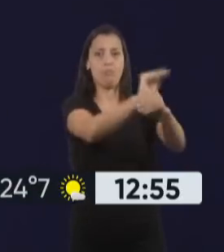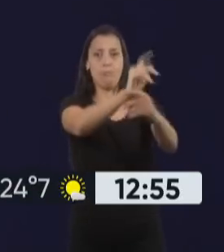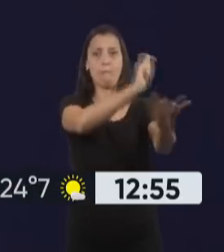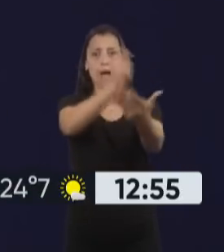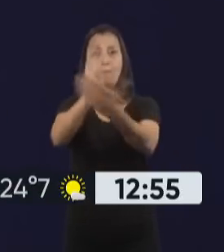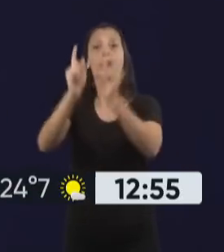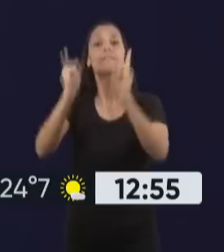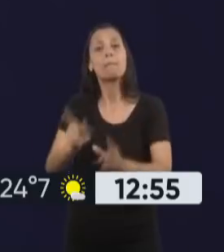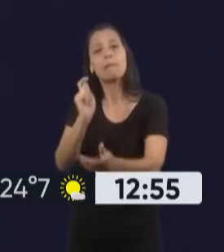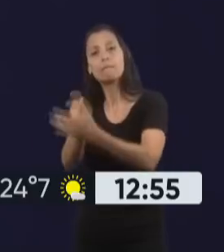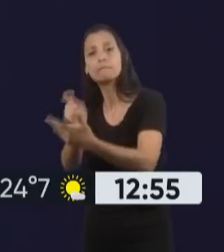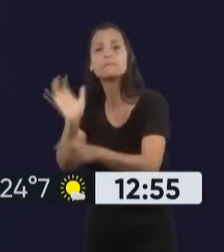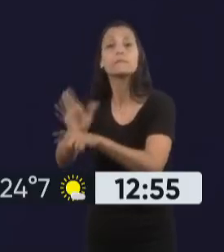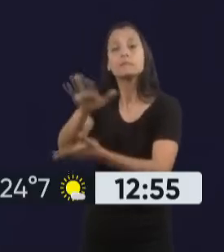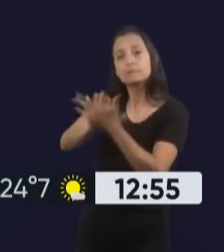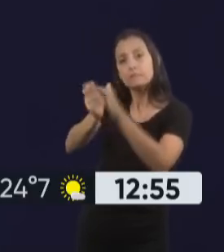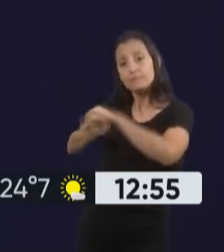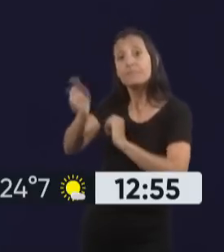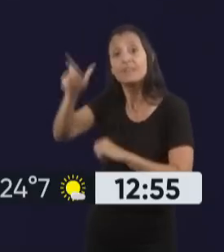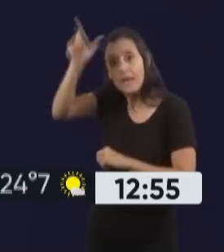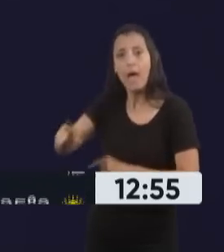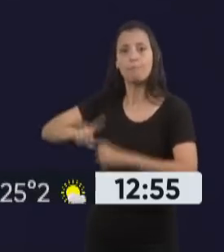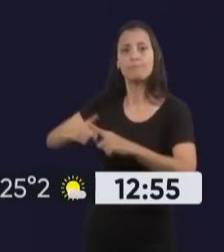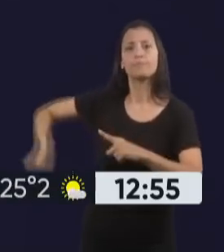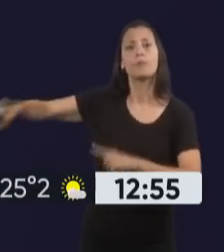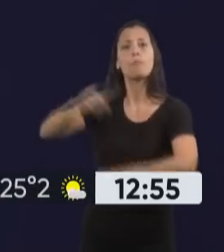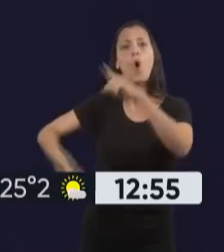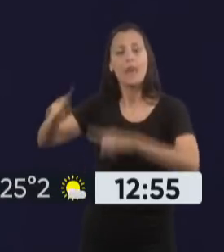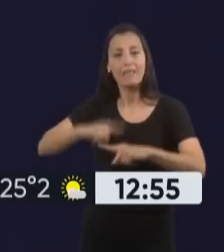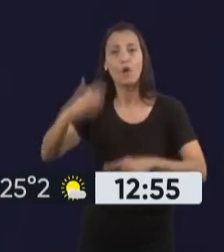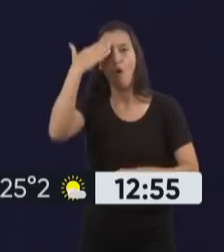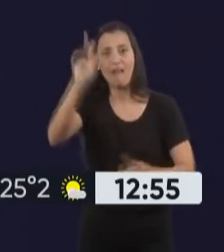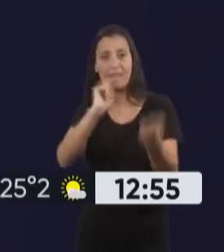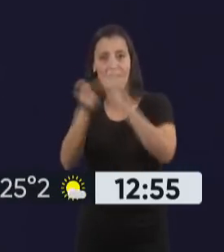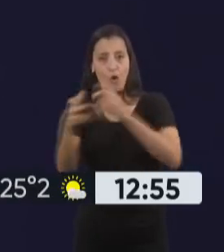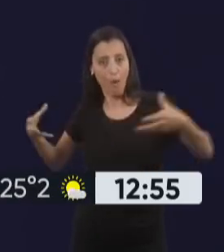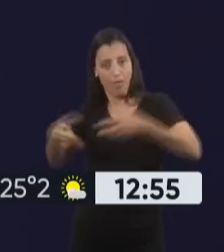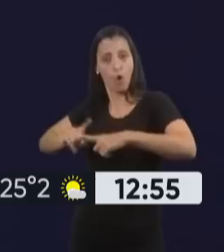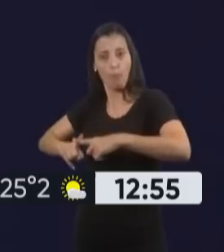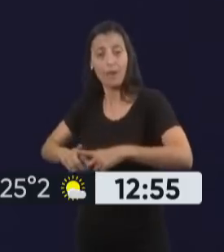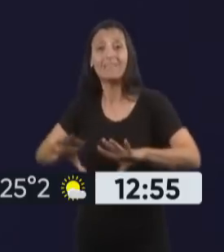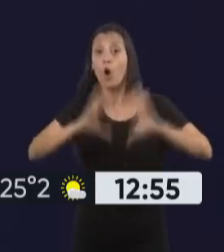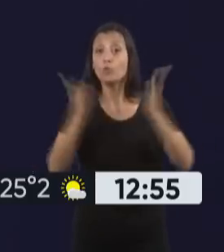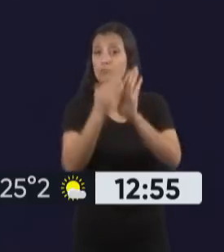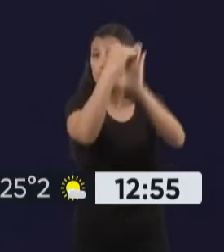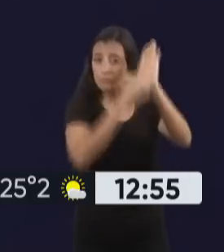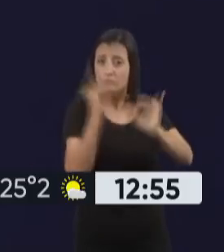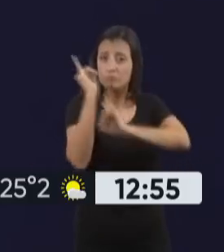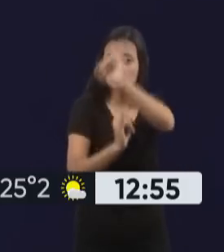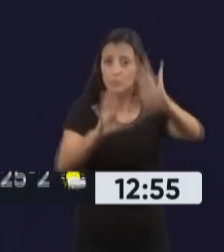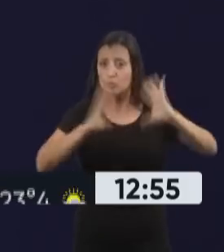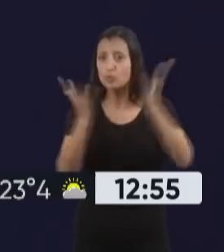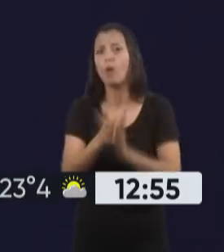dirigentes políticos del Frente Renovador. Todo esto que describí es parte